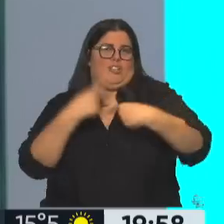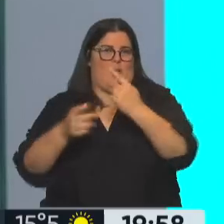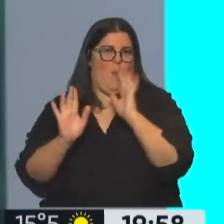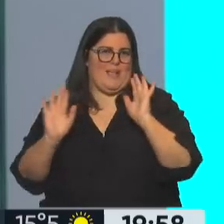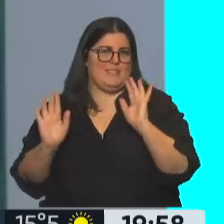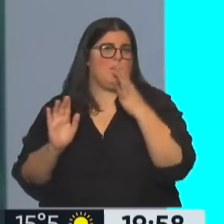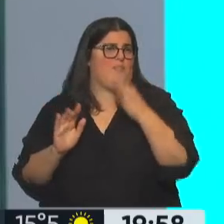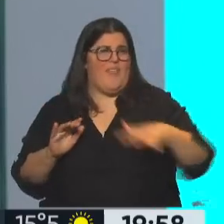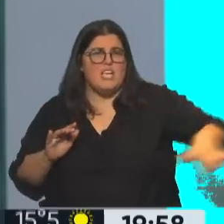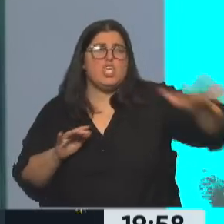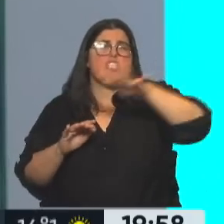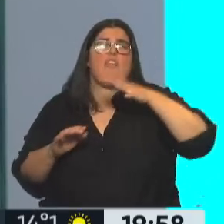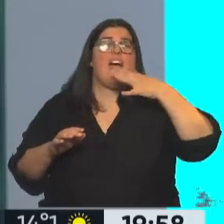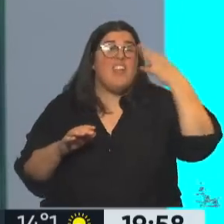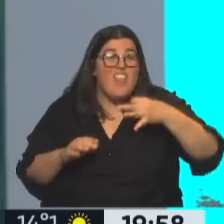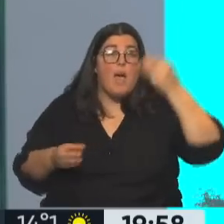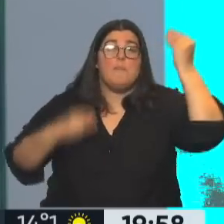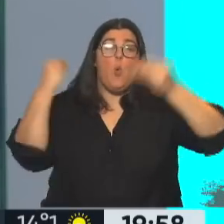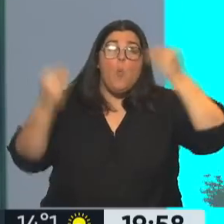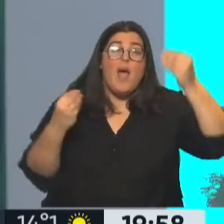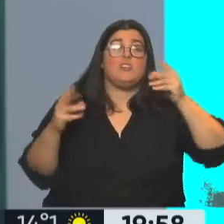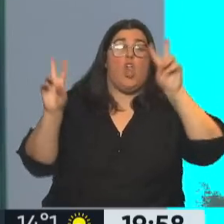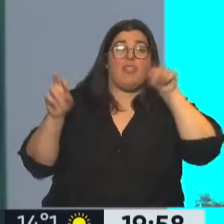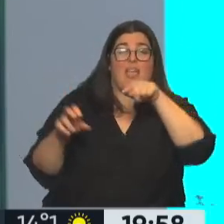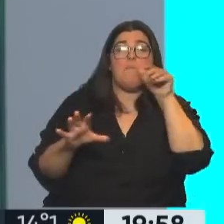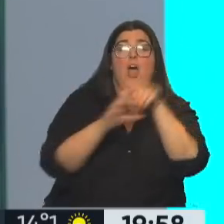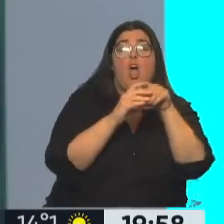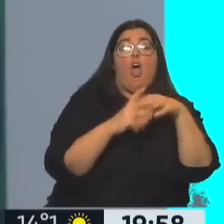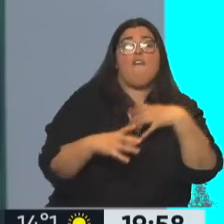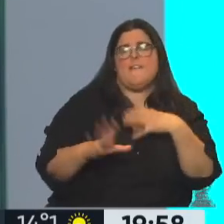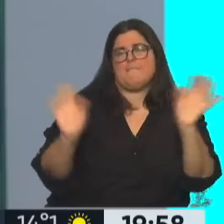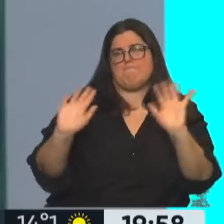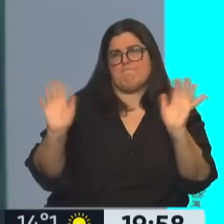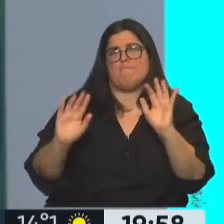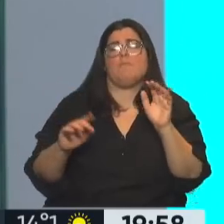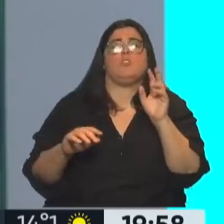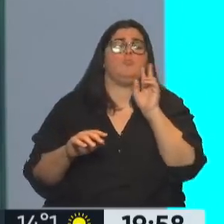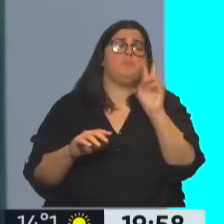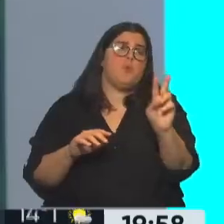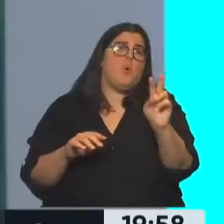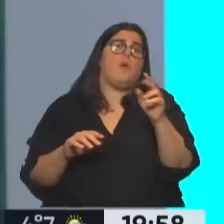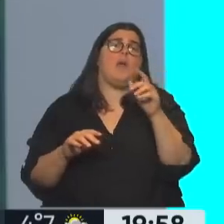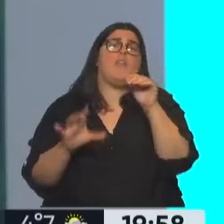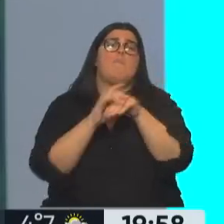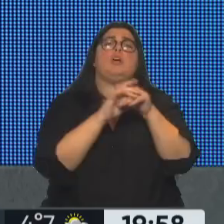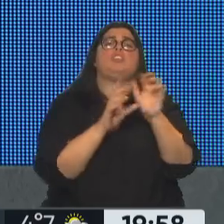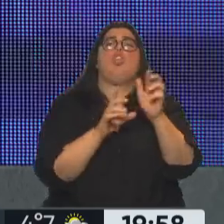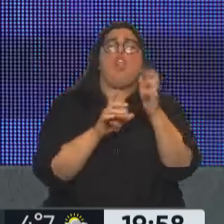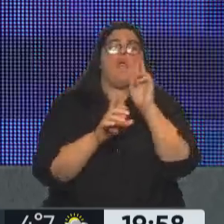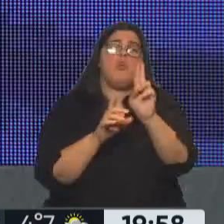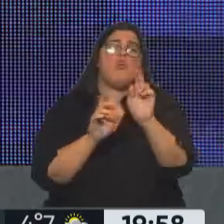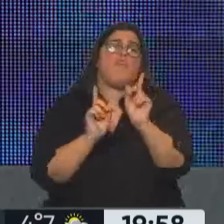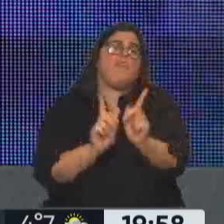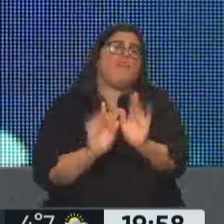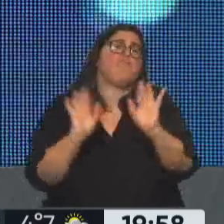de la sociedad, no hay una preocupación al respecto. No lo está reflejando la evolución justamente de los depósitos en dólares. Te queremos decir un